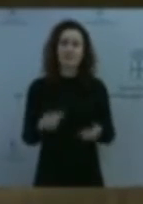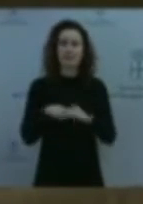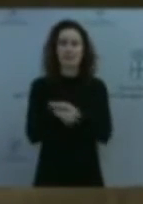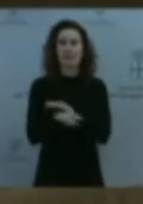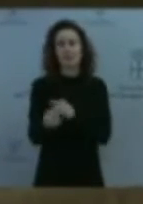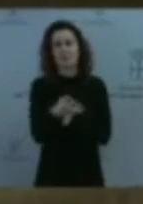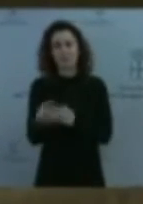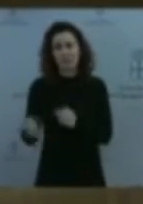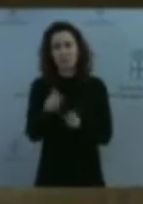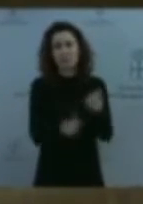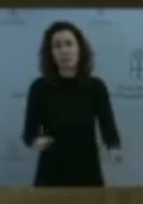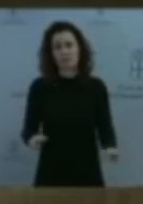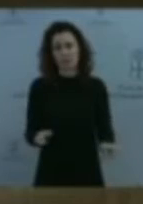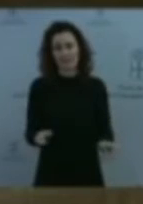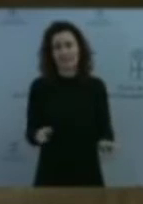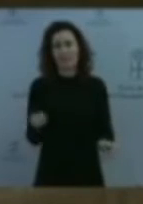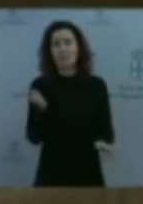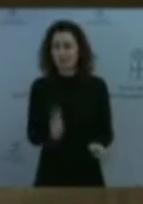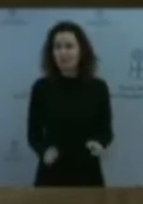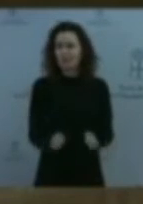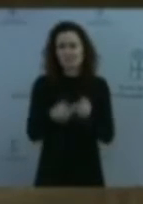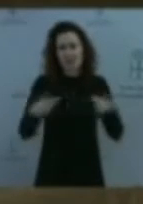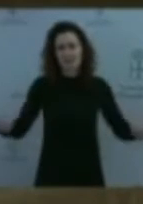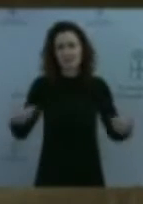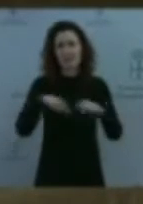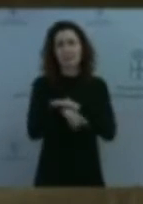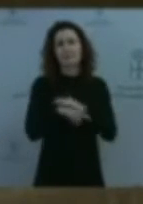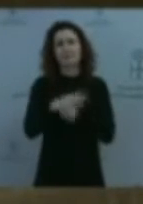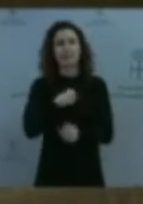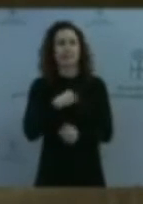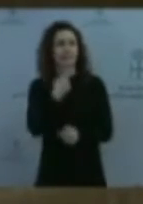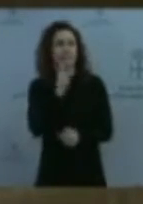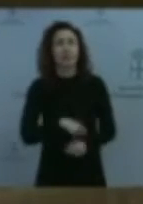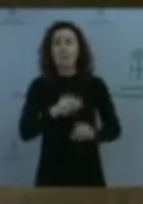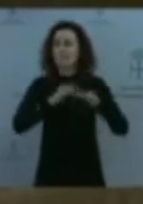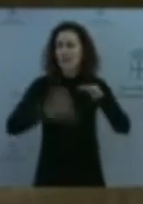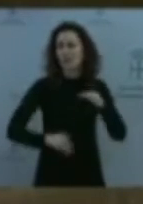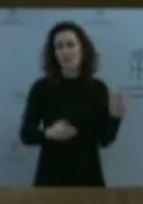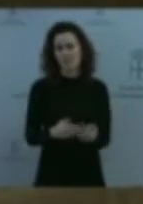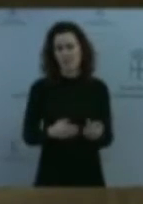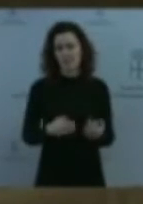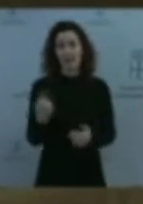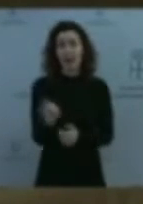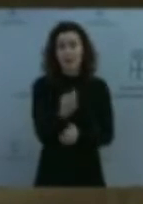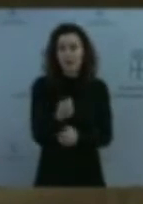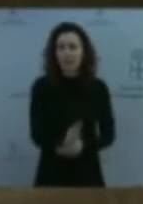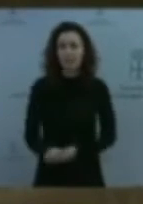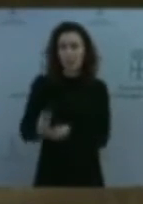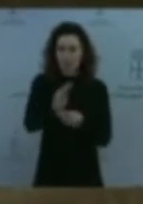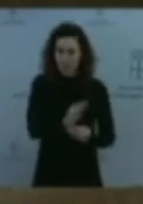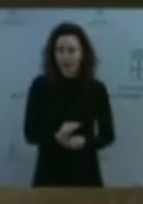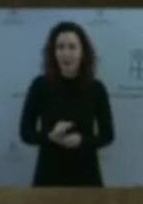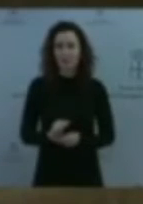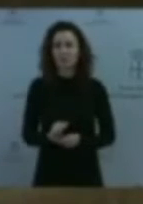menor burocratización. Hemos visto también la necesidad y la importancia de los cuidados a las personas con más riesgos y a nuestros